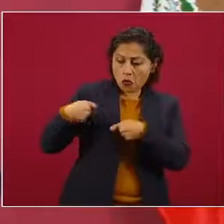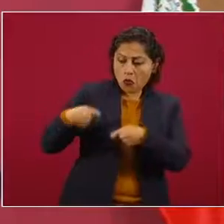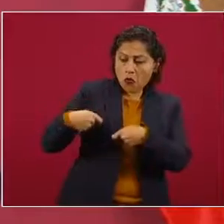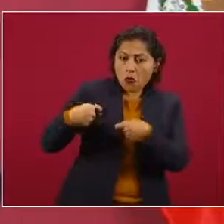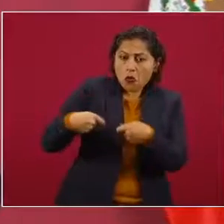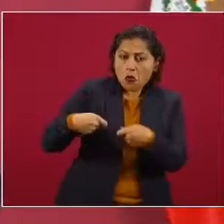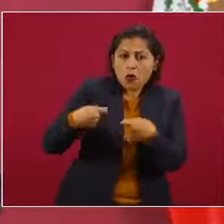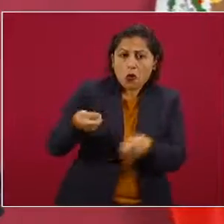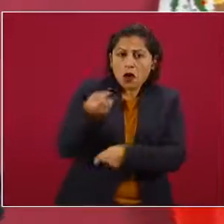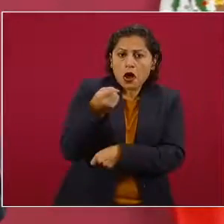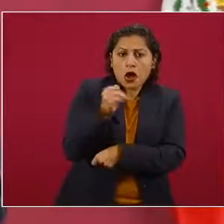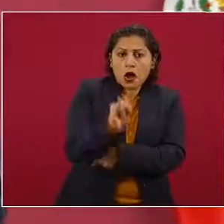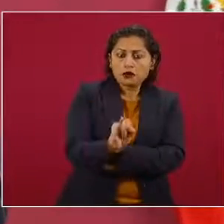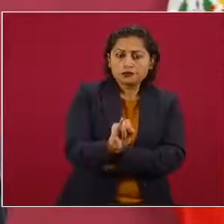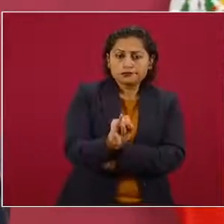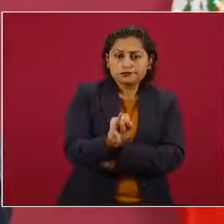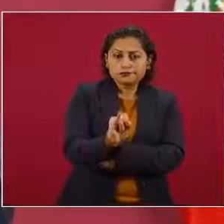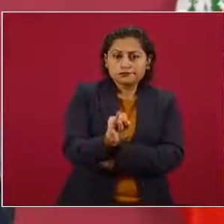que